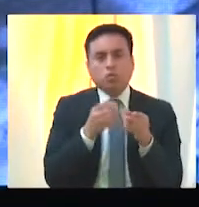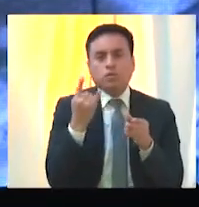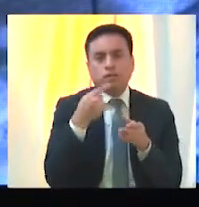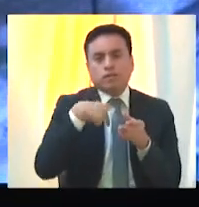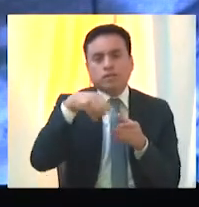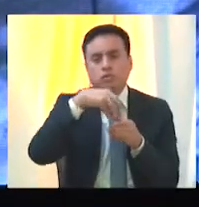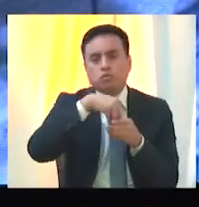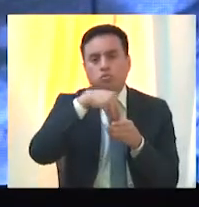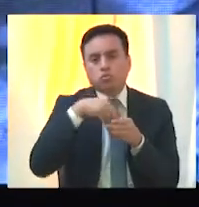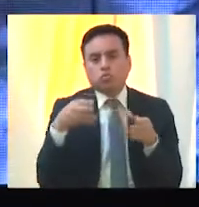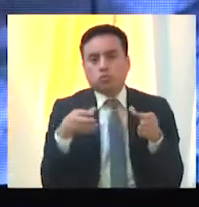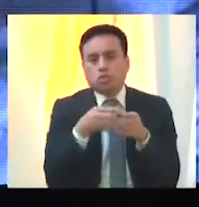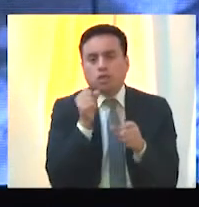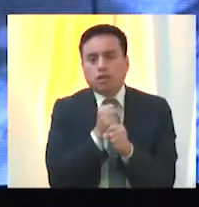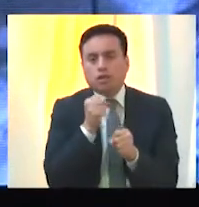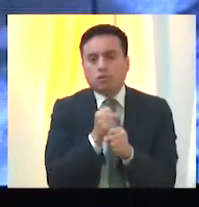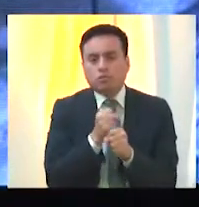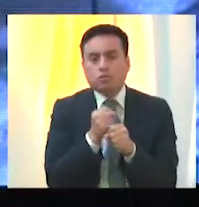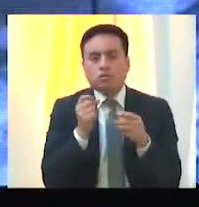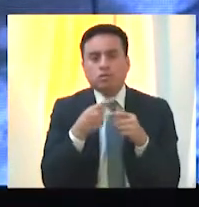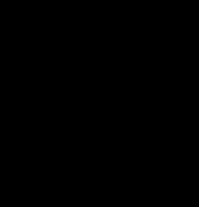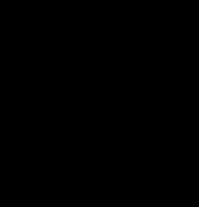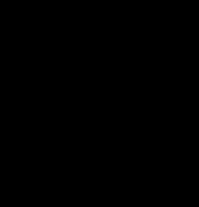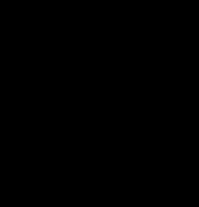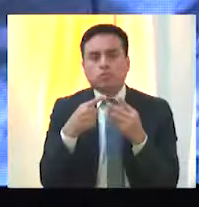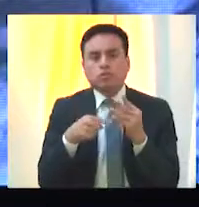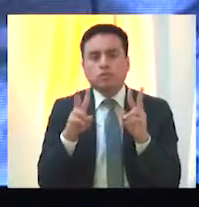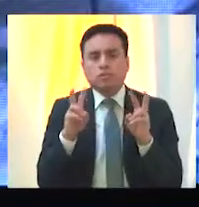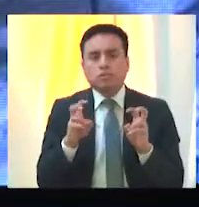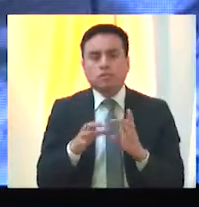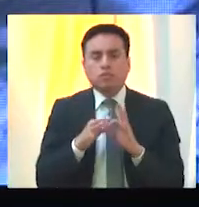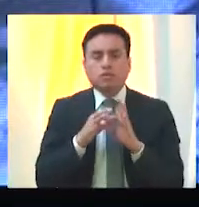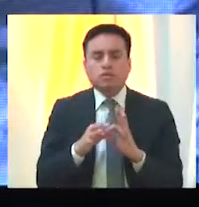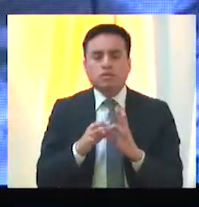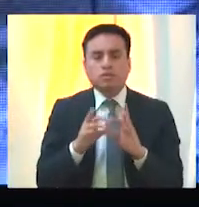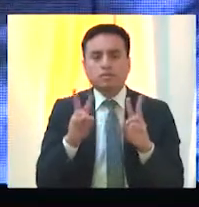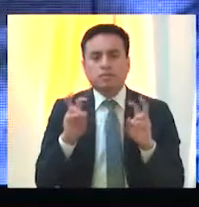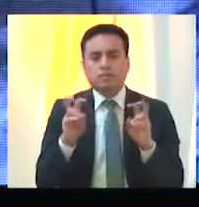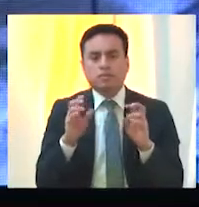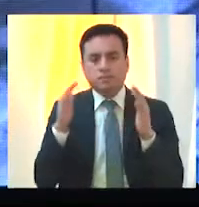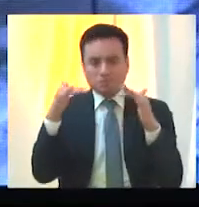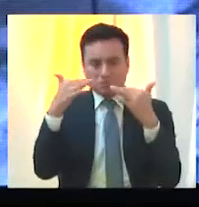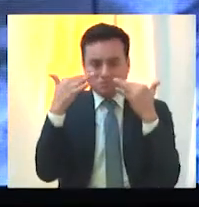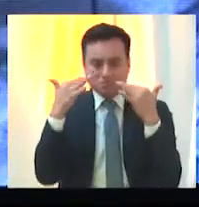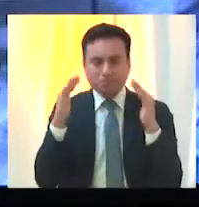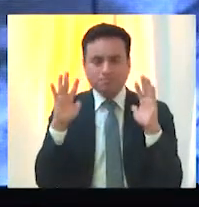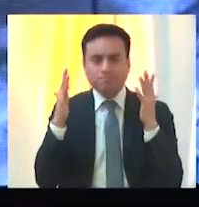trabajando precisamente en este tipo de temas. Muchas gracias por su atención.